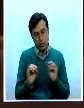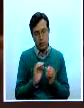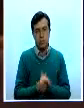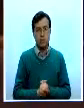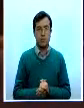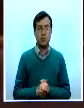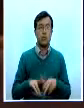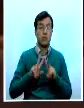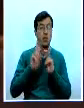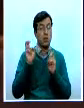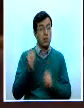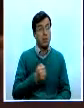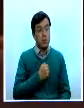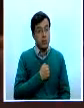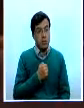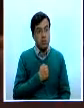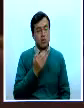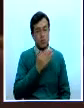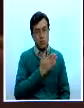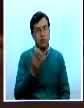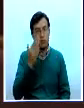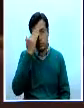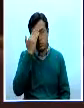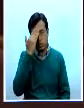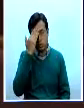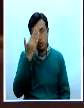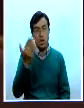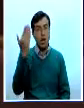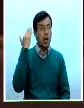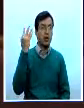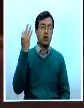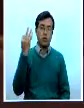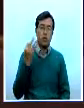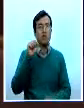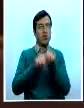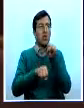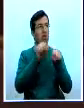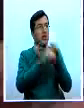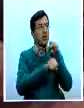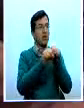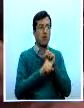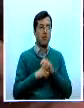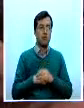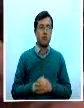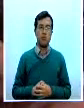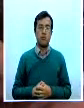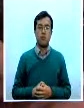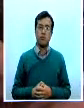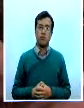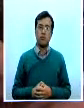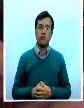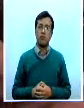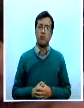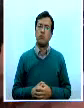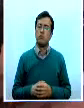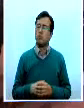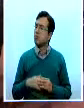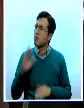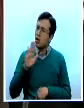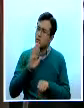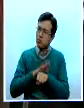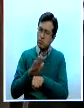patrimonial que ya ustedes vieron la vez anterior fue afectado más allá de este llamado que se hace a la